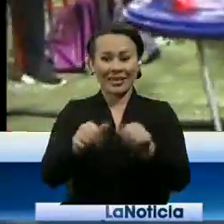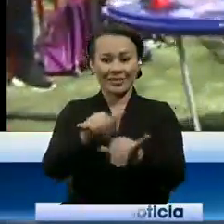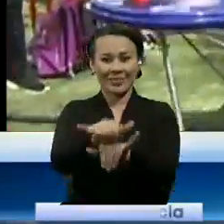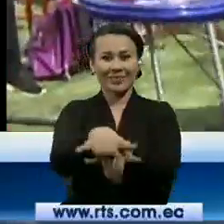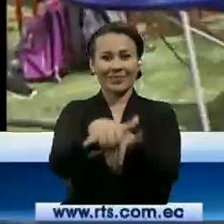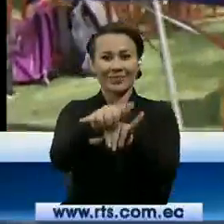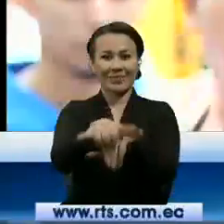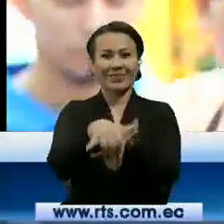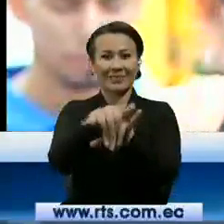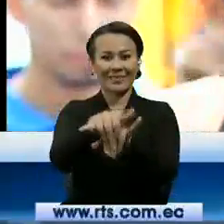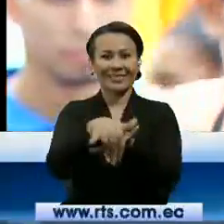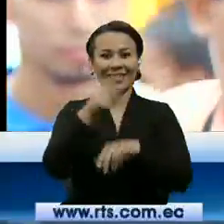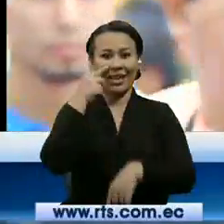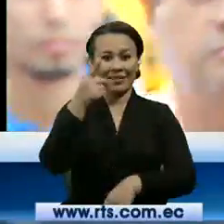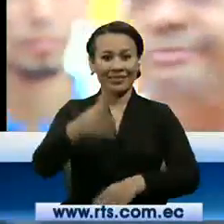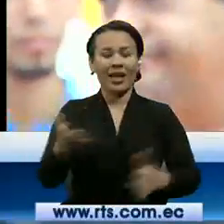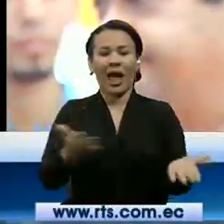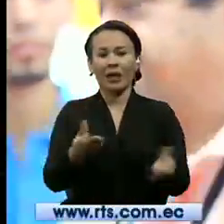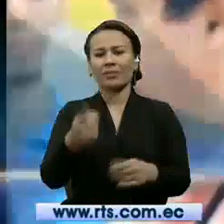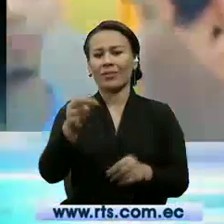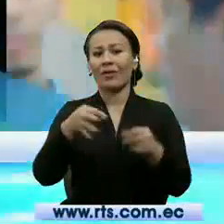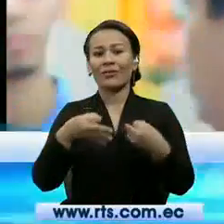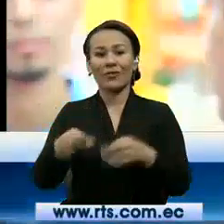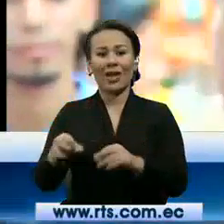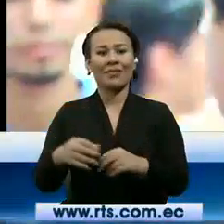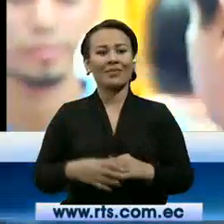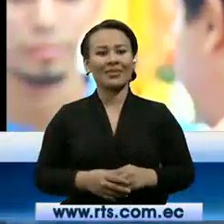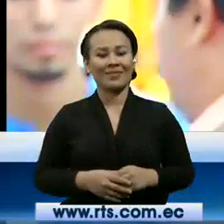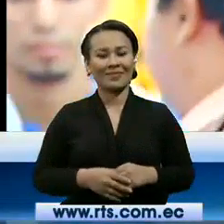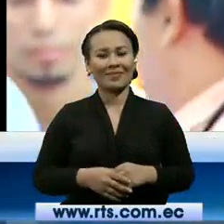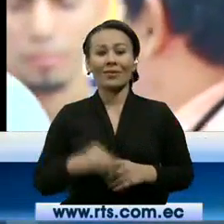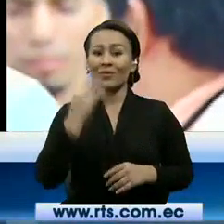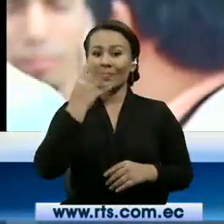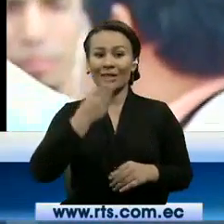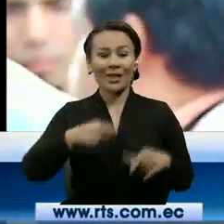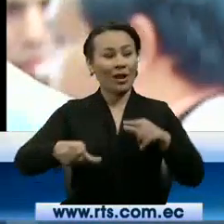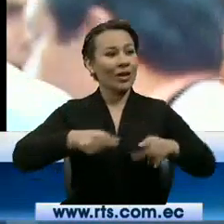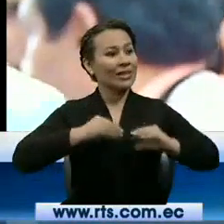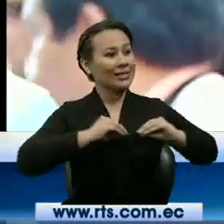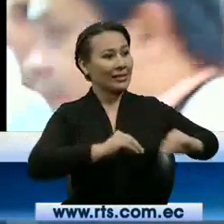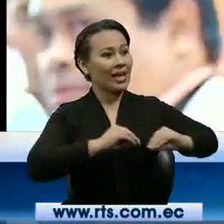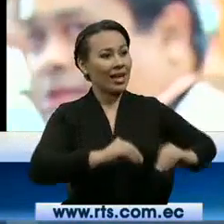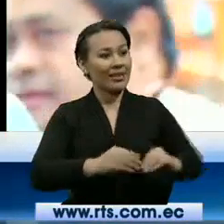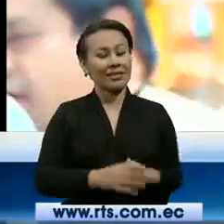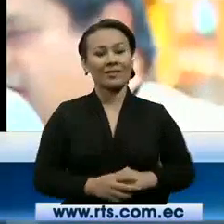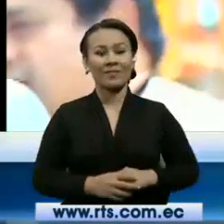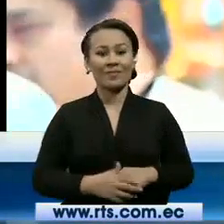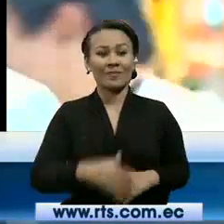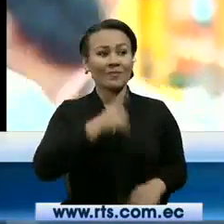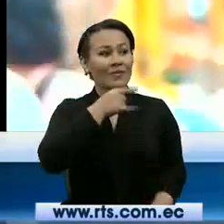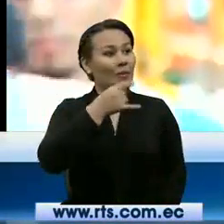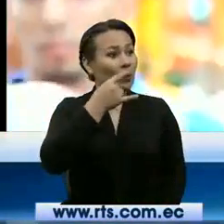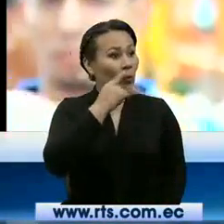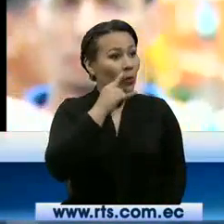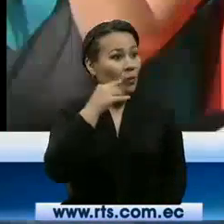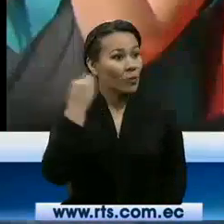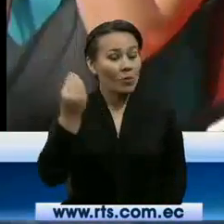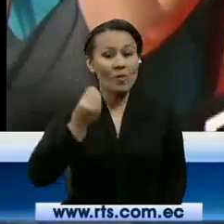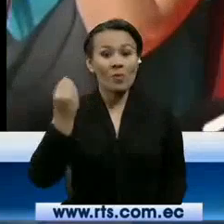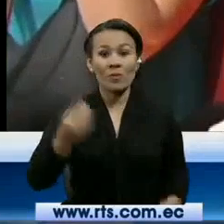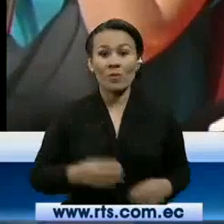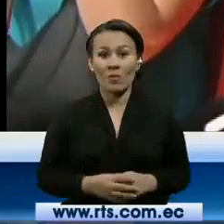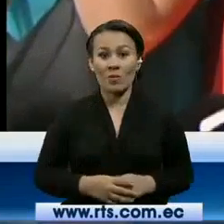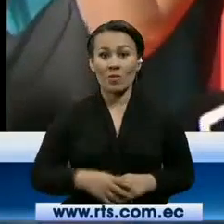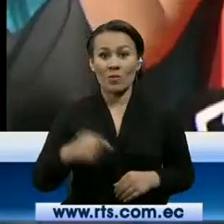Guayaquil. Además, en forma sana, que es lo que conviene a la buena formación de la niñez y de la juventud.